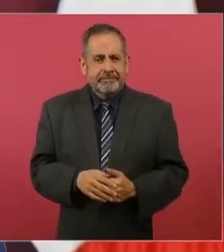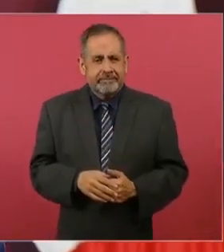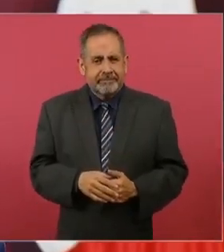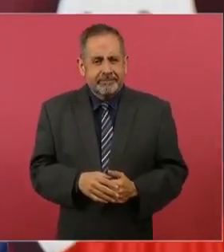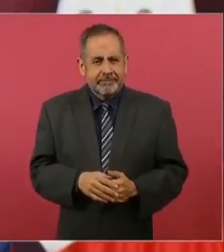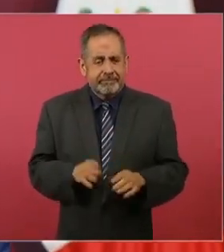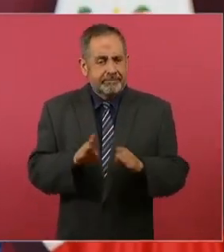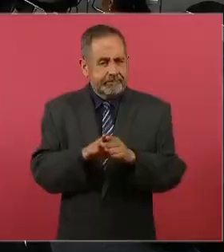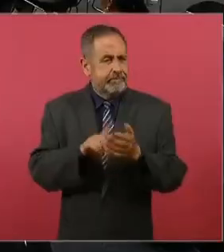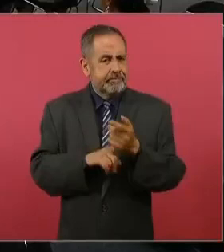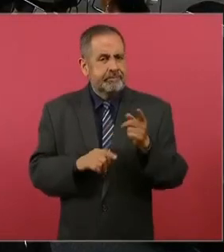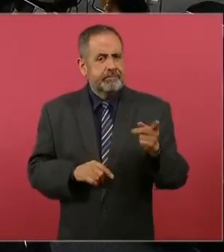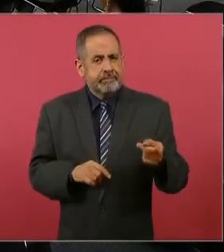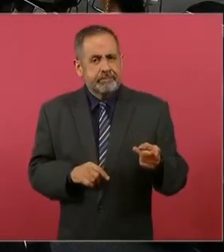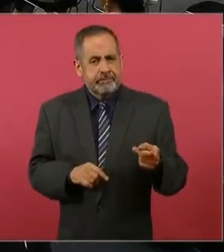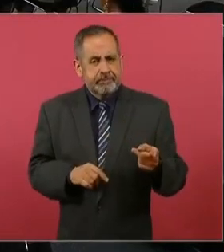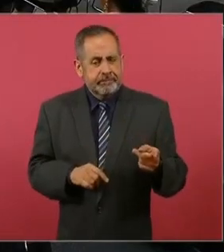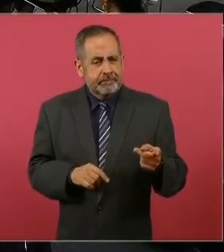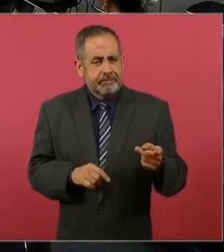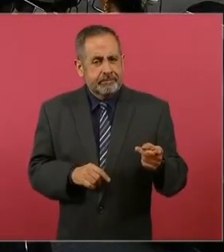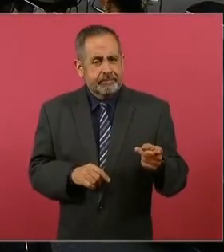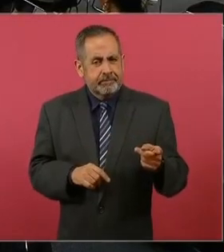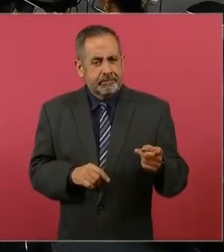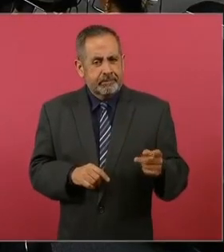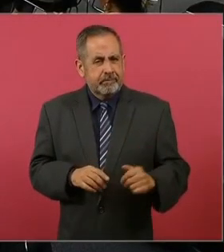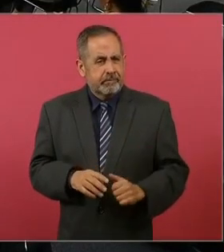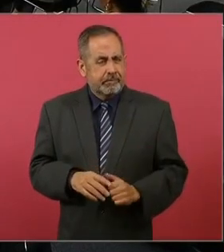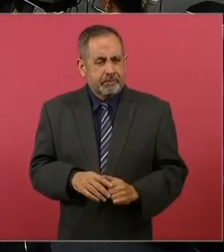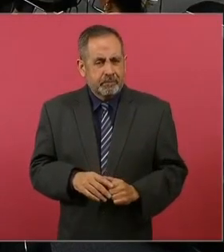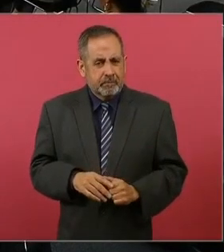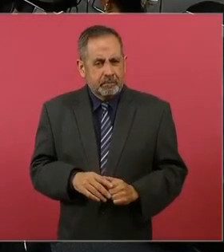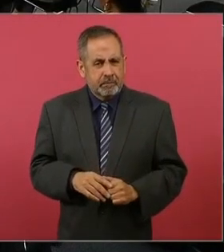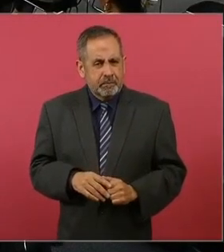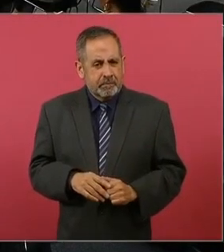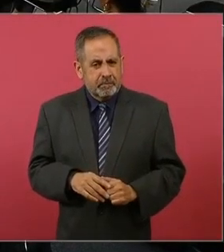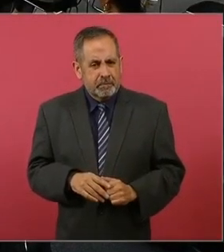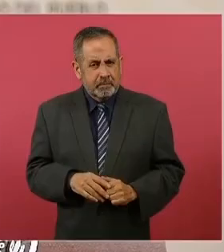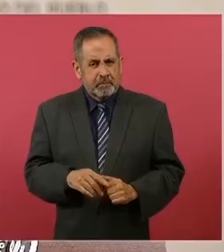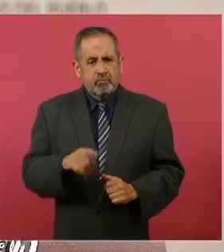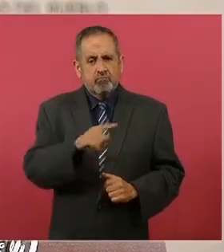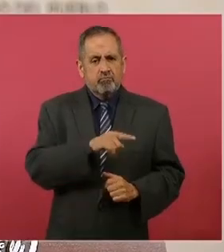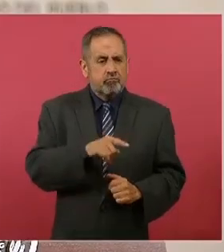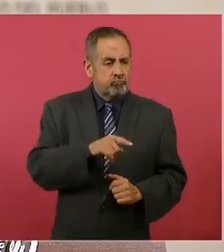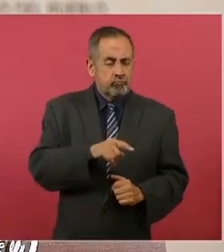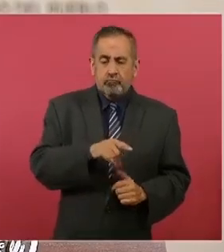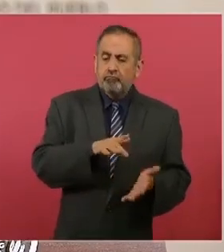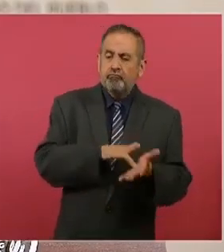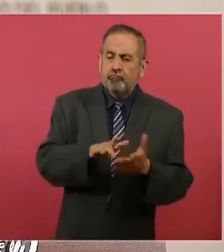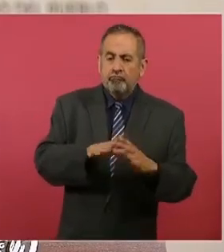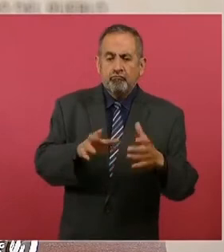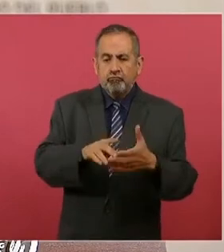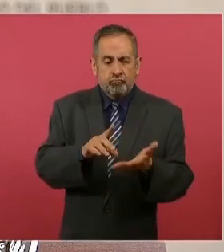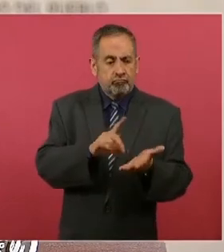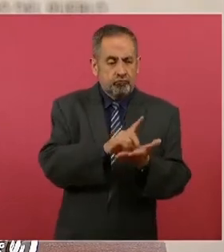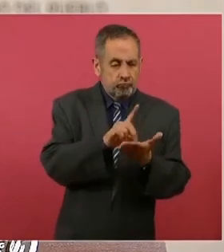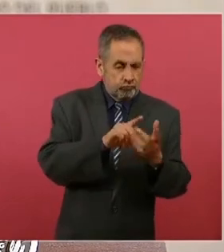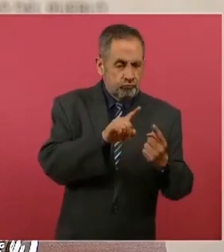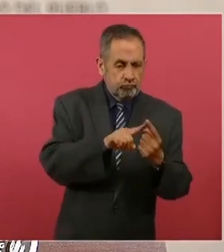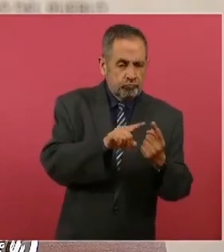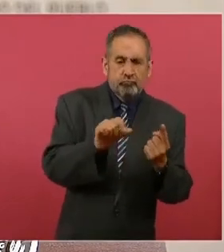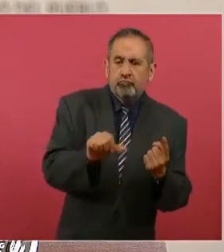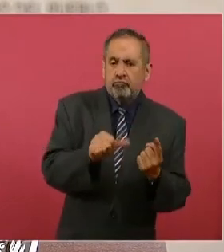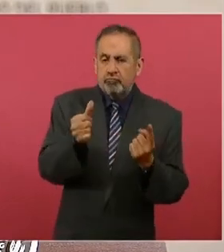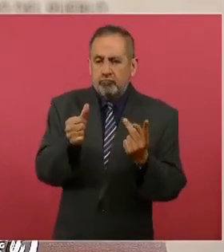de que vivan a fomentar consumos de otras drogas